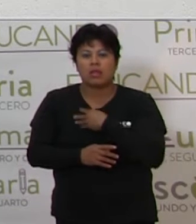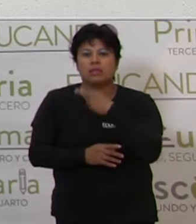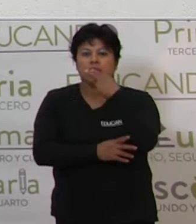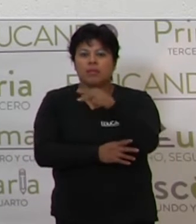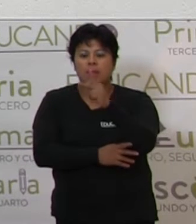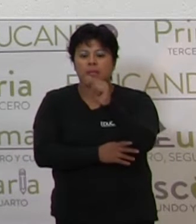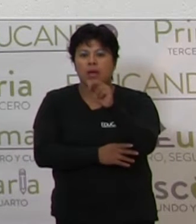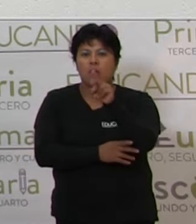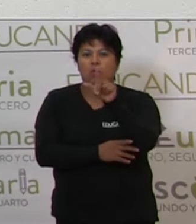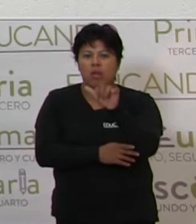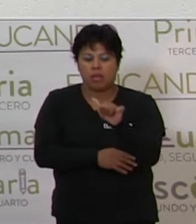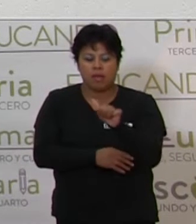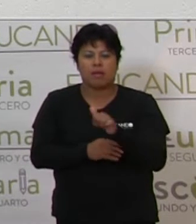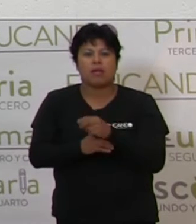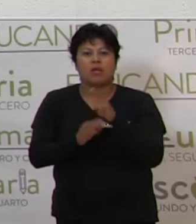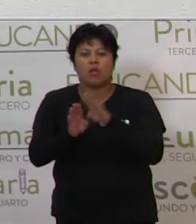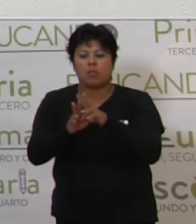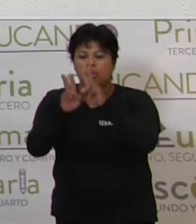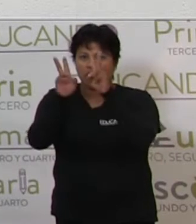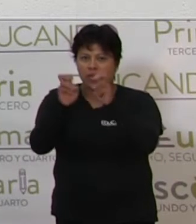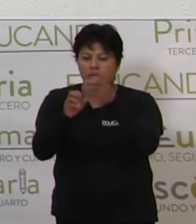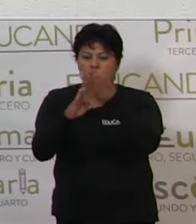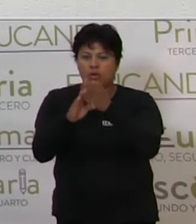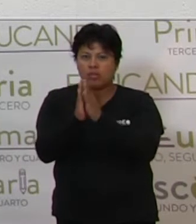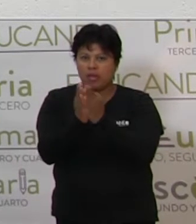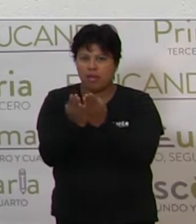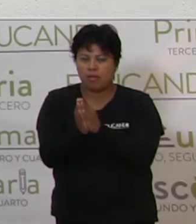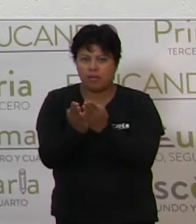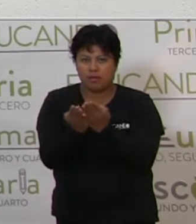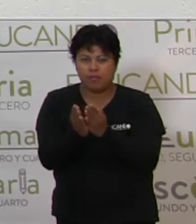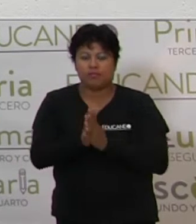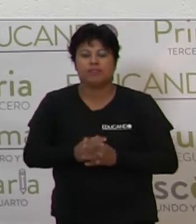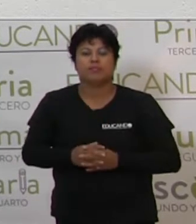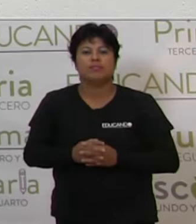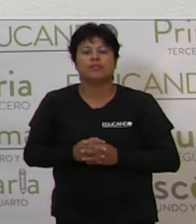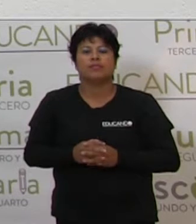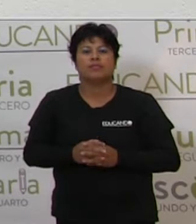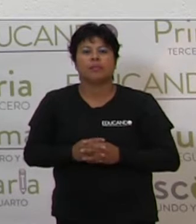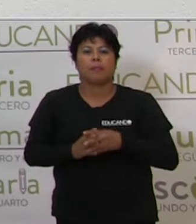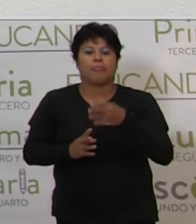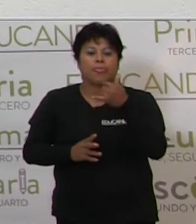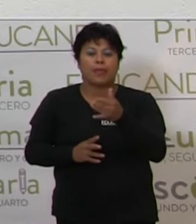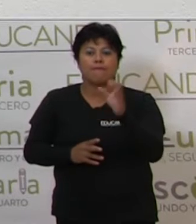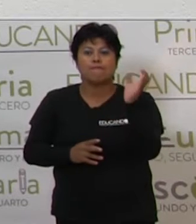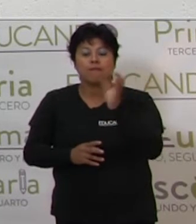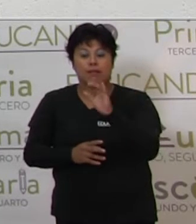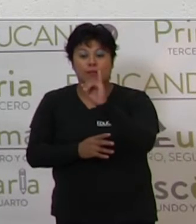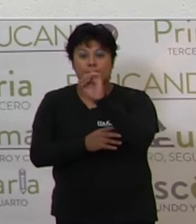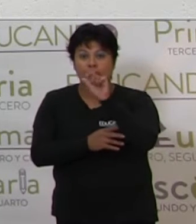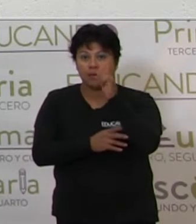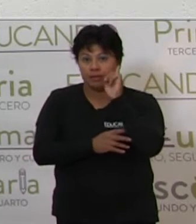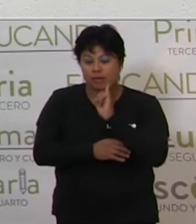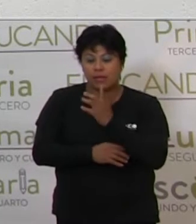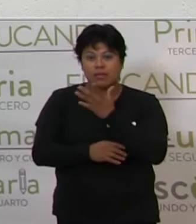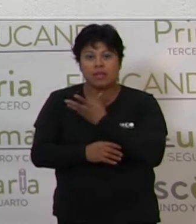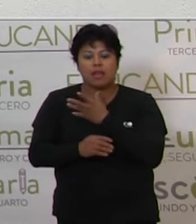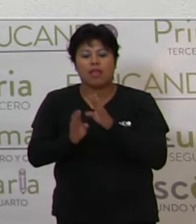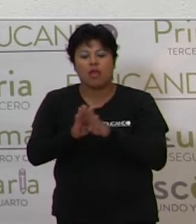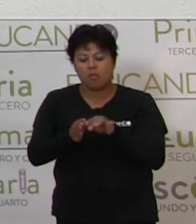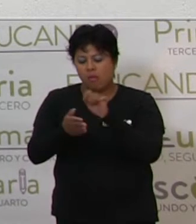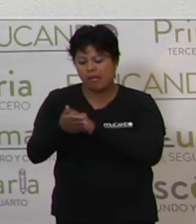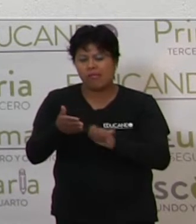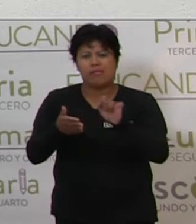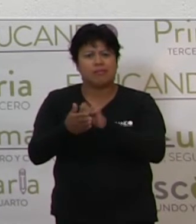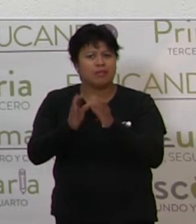Paula, igual que el título del libro. Y cuando Isabel está teniendo mucho éxito